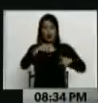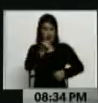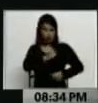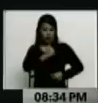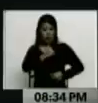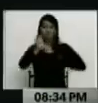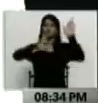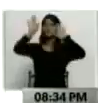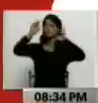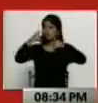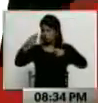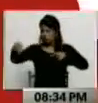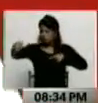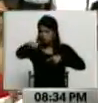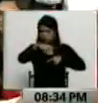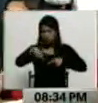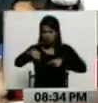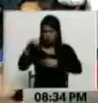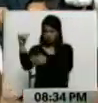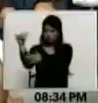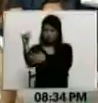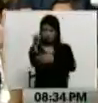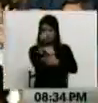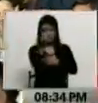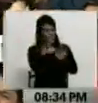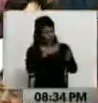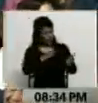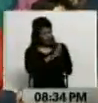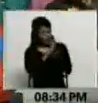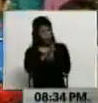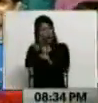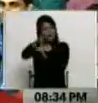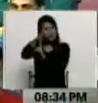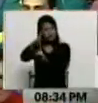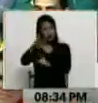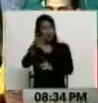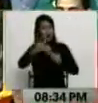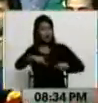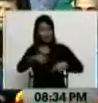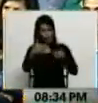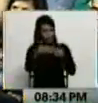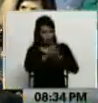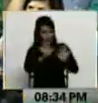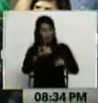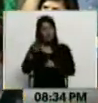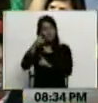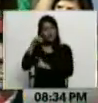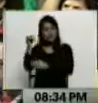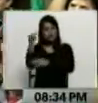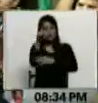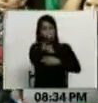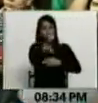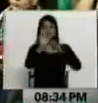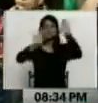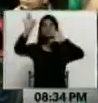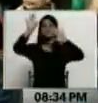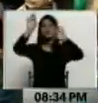m la cámara todavía no persiguen por eso F